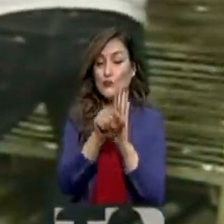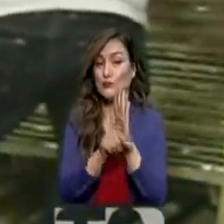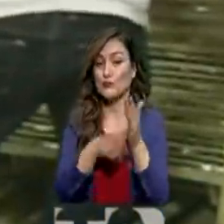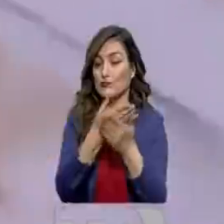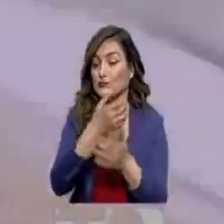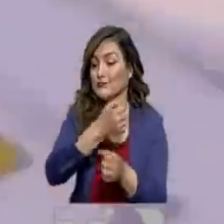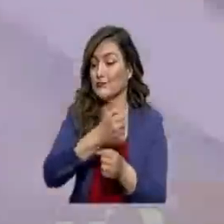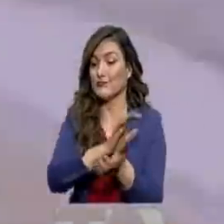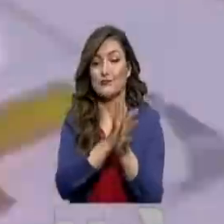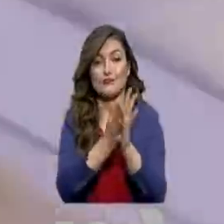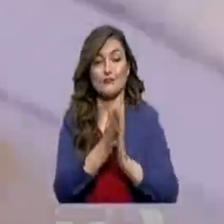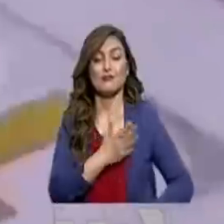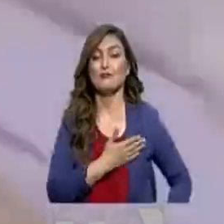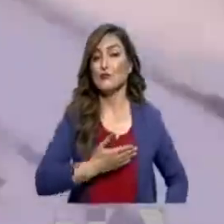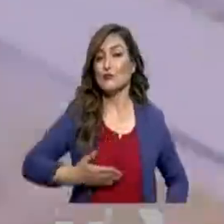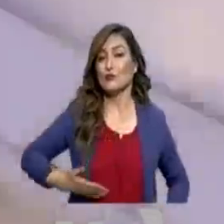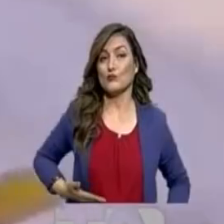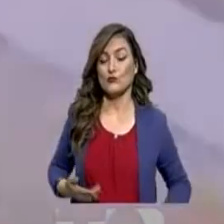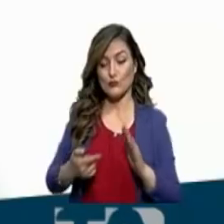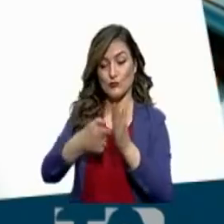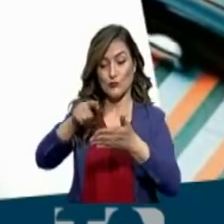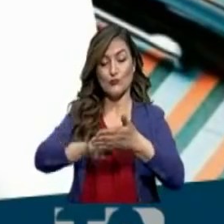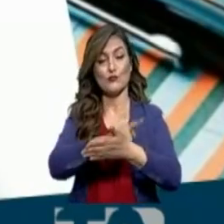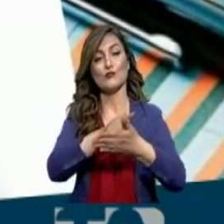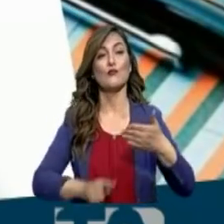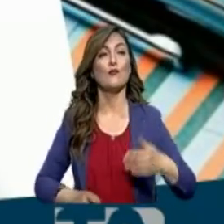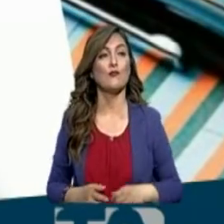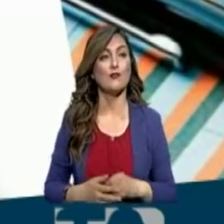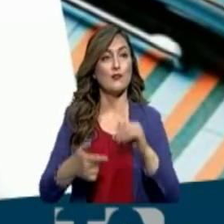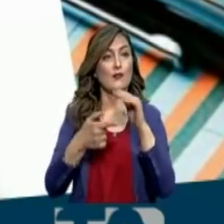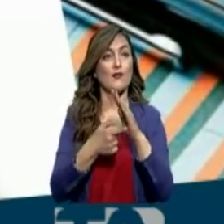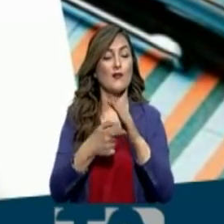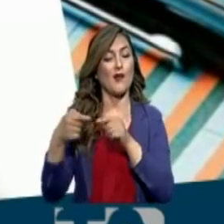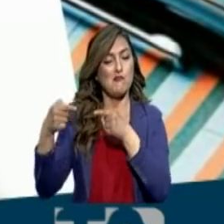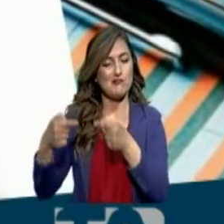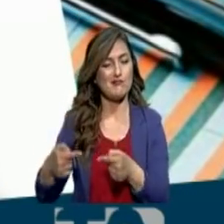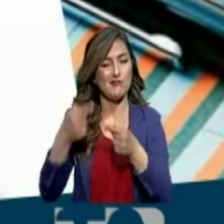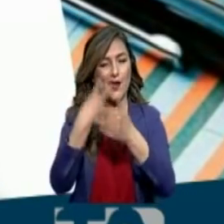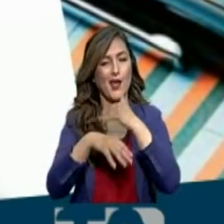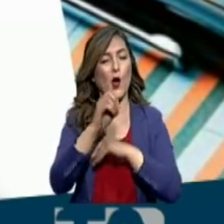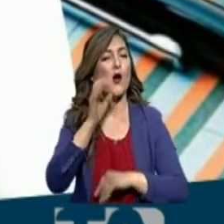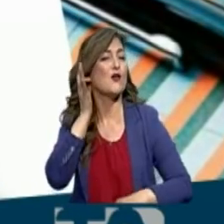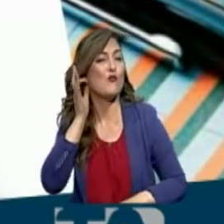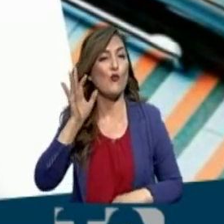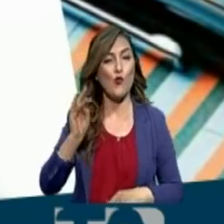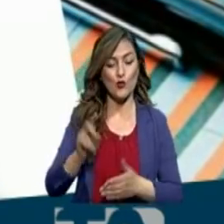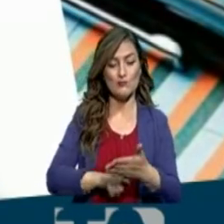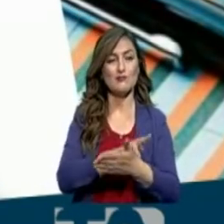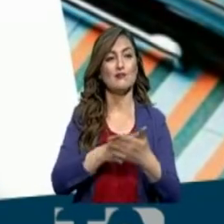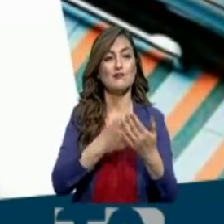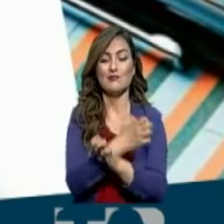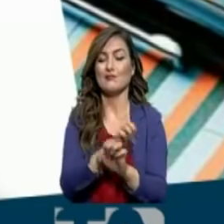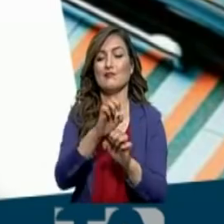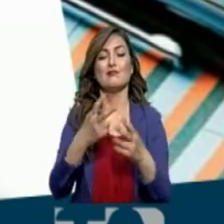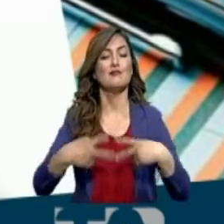propuesta laboral, pero el presidente habló de eliminar impuestos. Propone eliminar el impuesto a la herencia para hijos y cónyuges, exonerar de